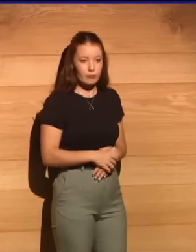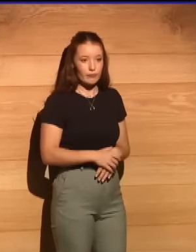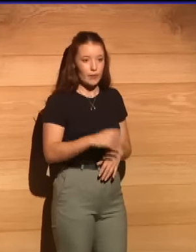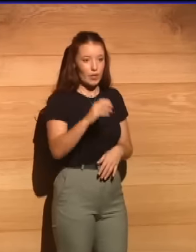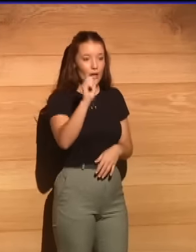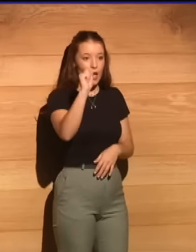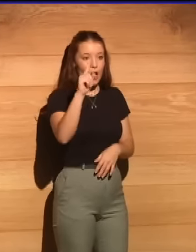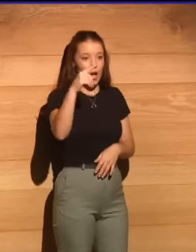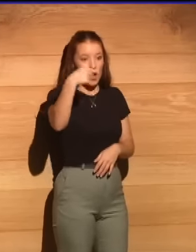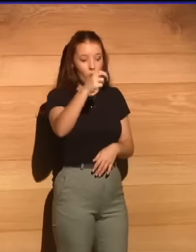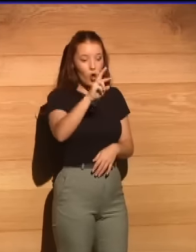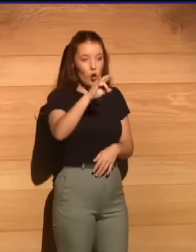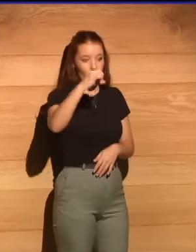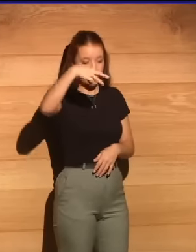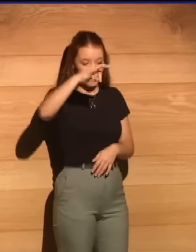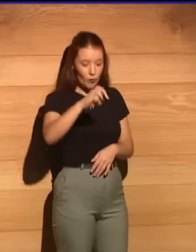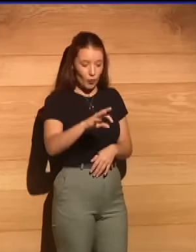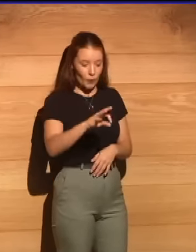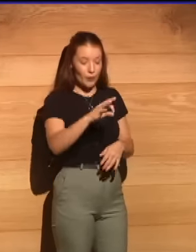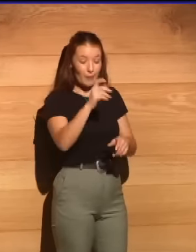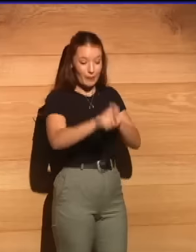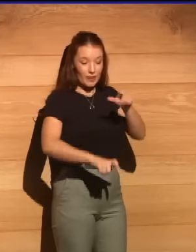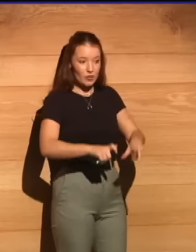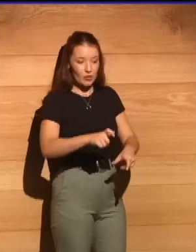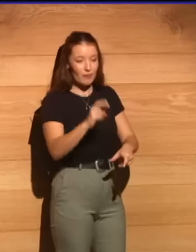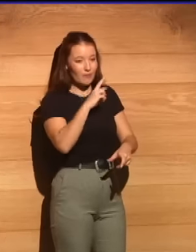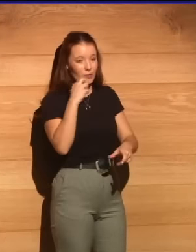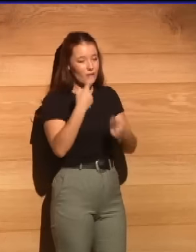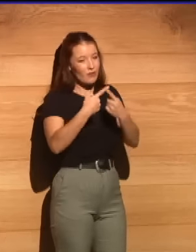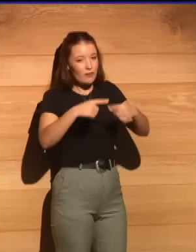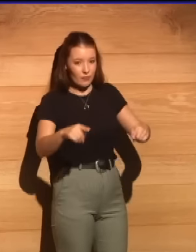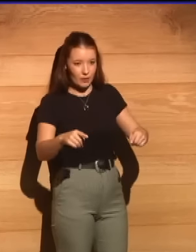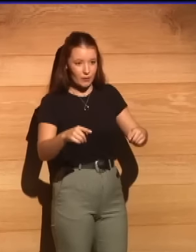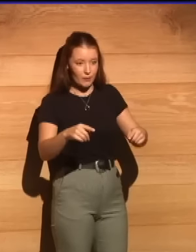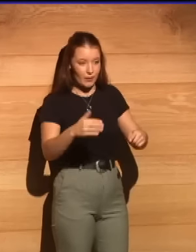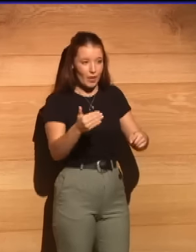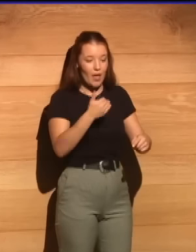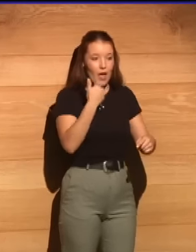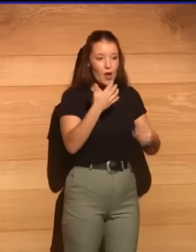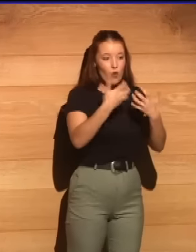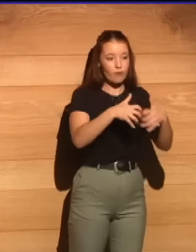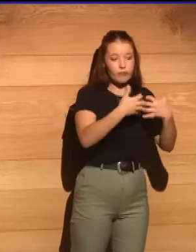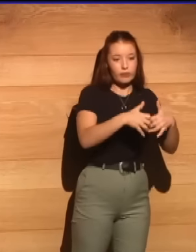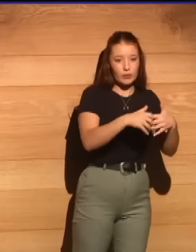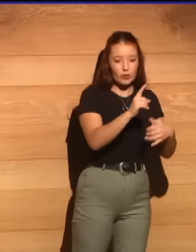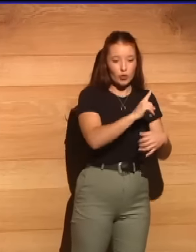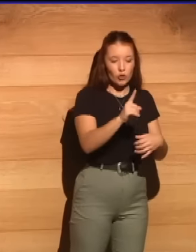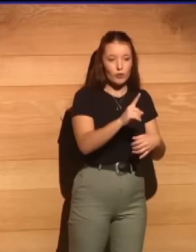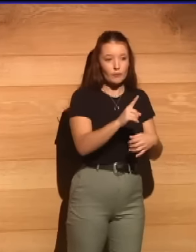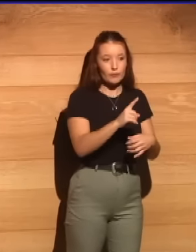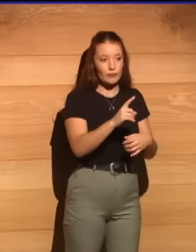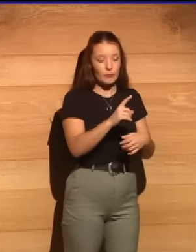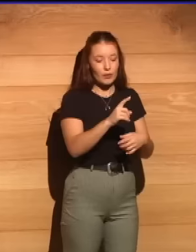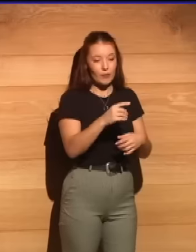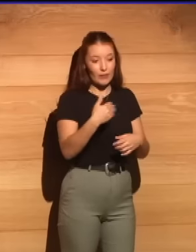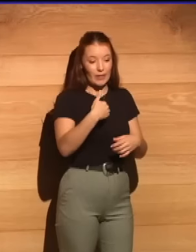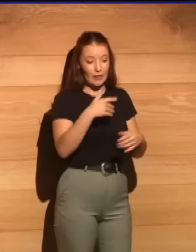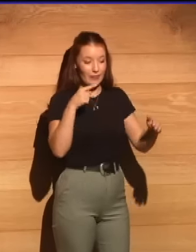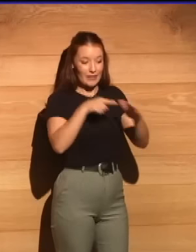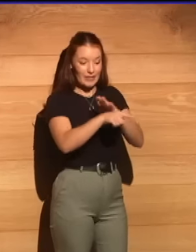va a aportar un valor diferencial es aquello que no se puede automatizar, aquello que no se puede repetir, que es la gestión de lo imprevisto, la gestión